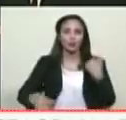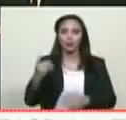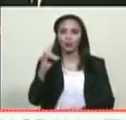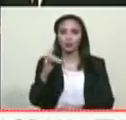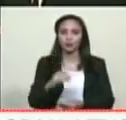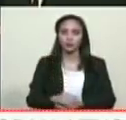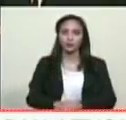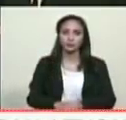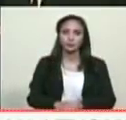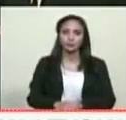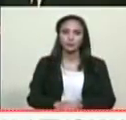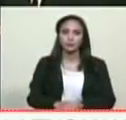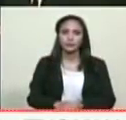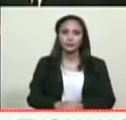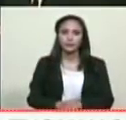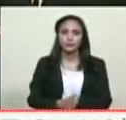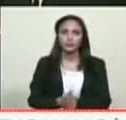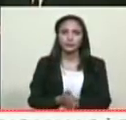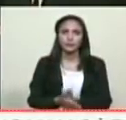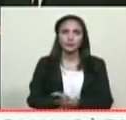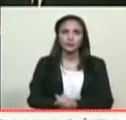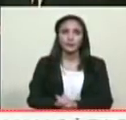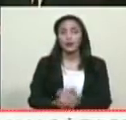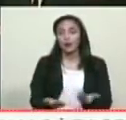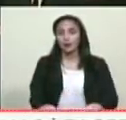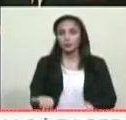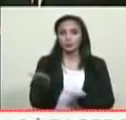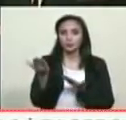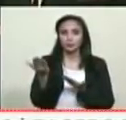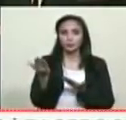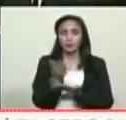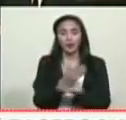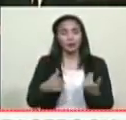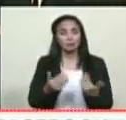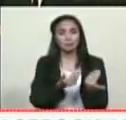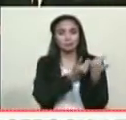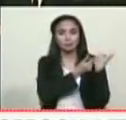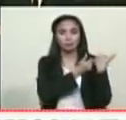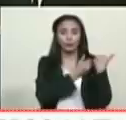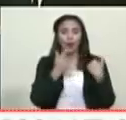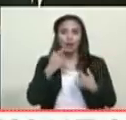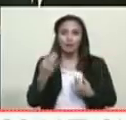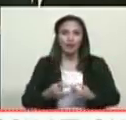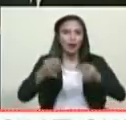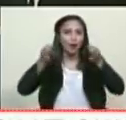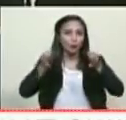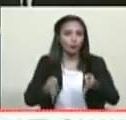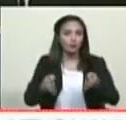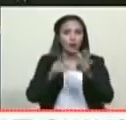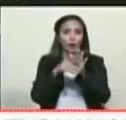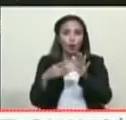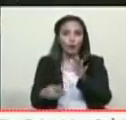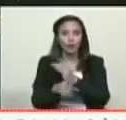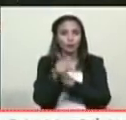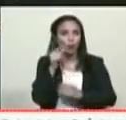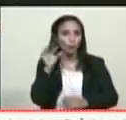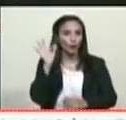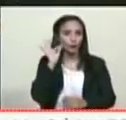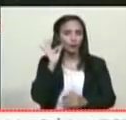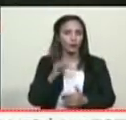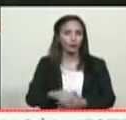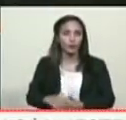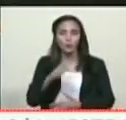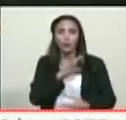boliviano. En esta conducta hay un compromiso con la verdad, con los derechos del hombre y por